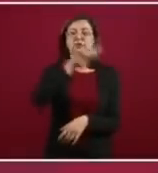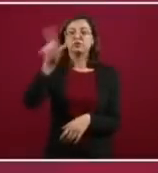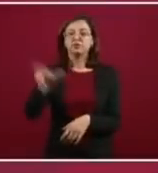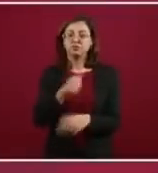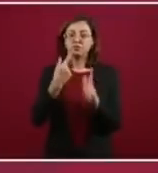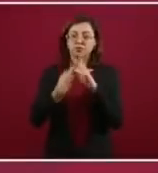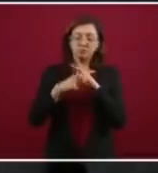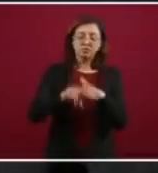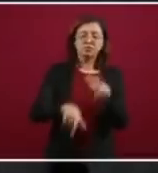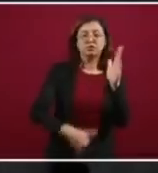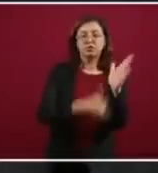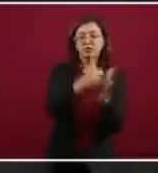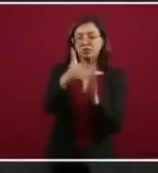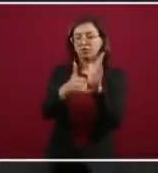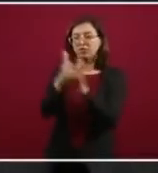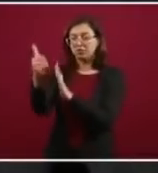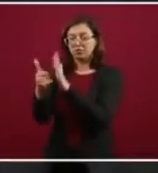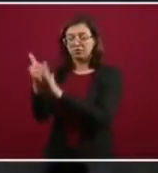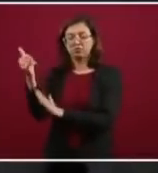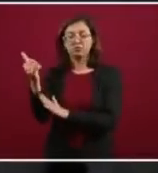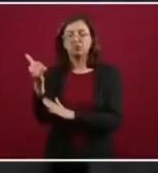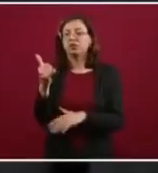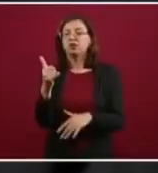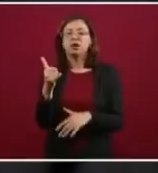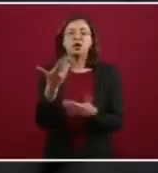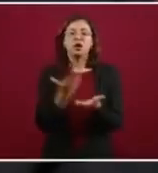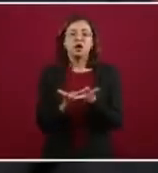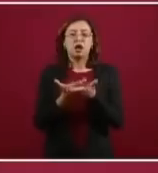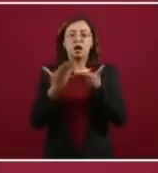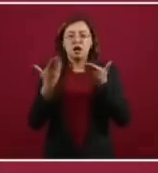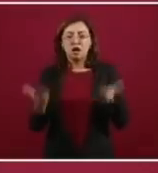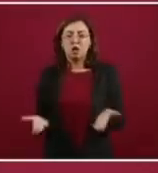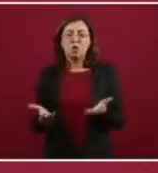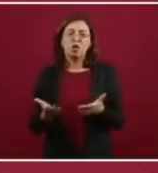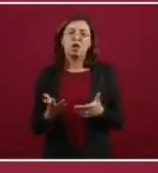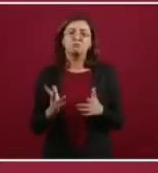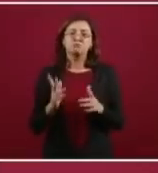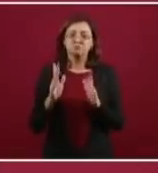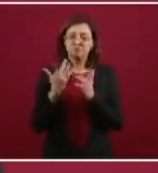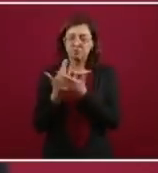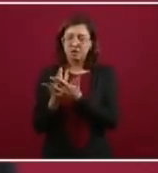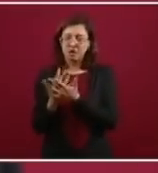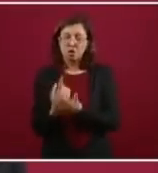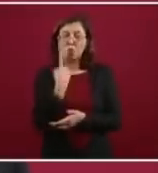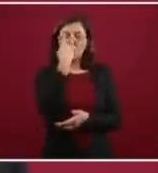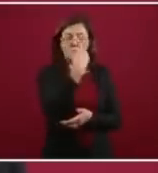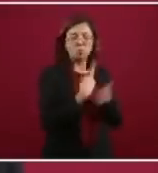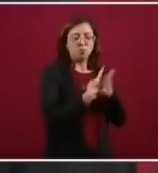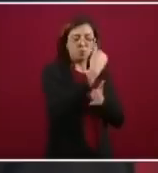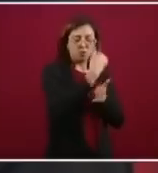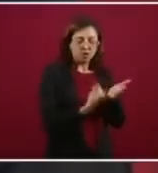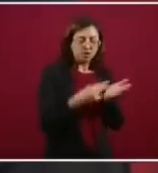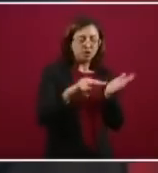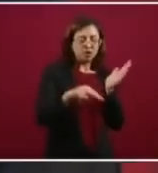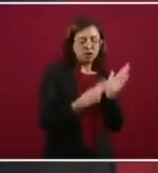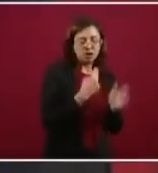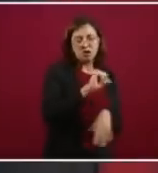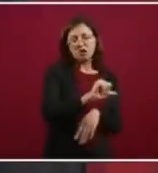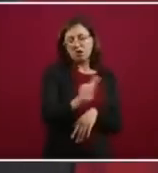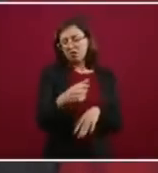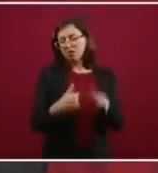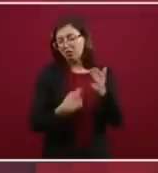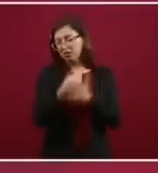aplicar los programas o los proyectos, estamos viendo proyecto por proyecto, para que no sea nada más